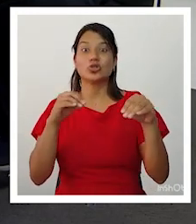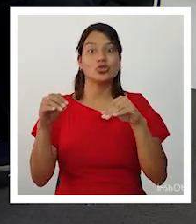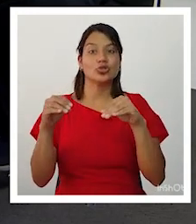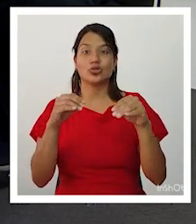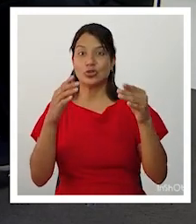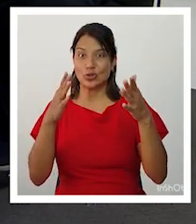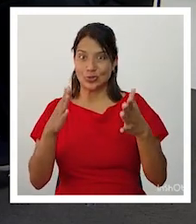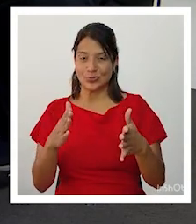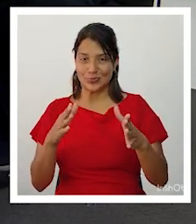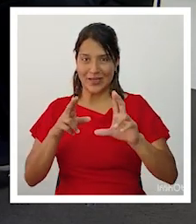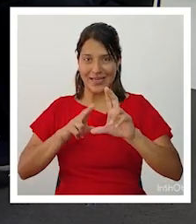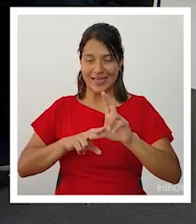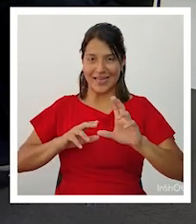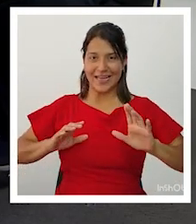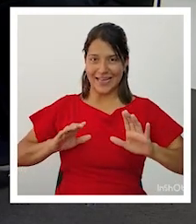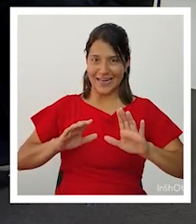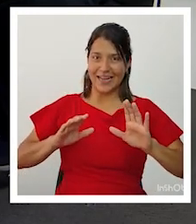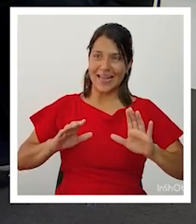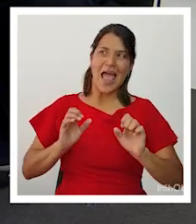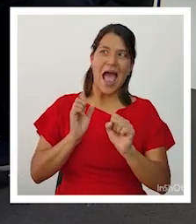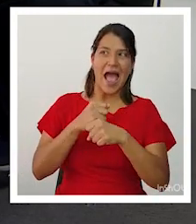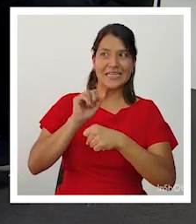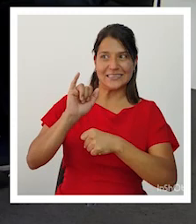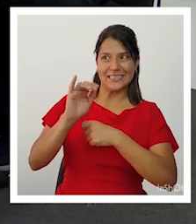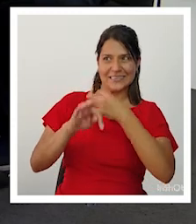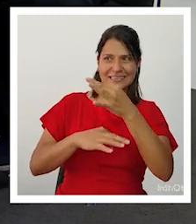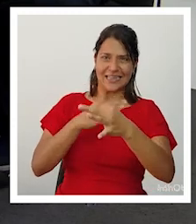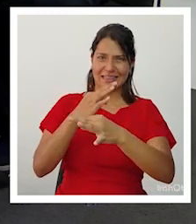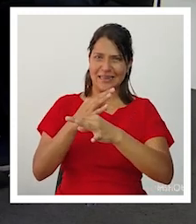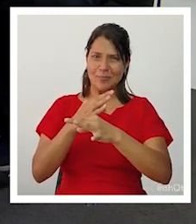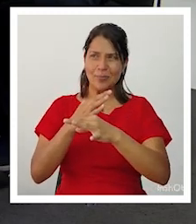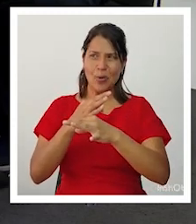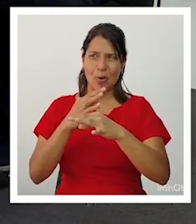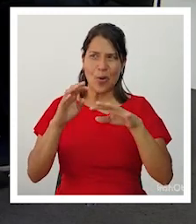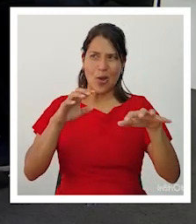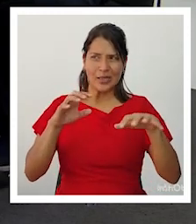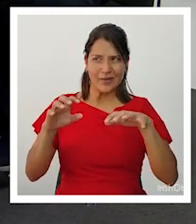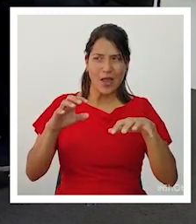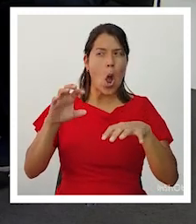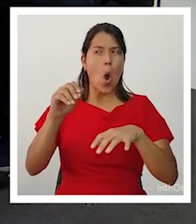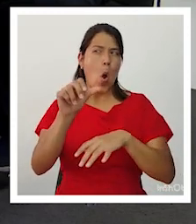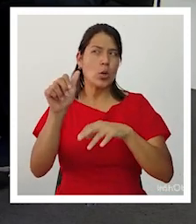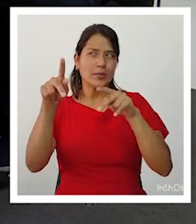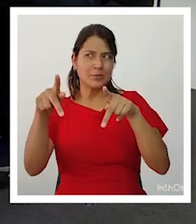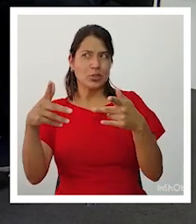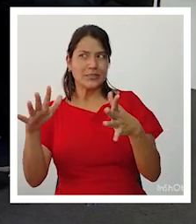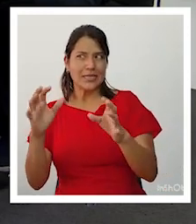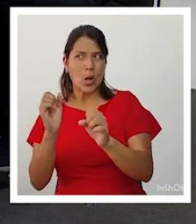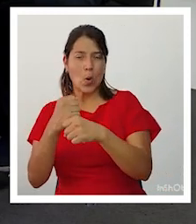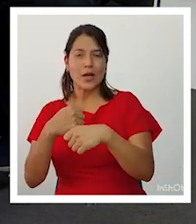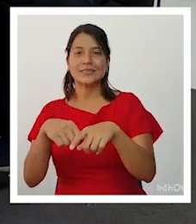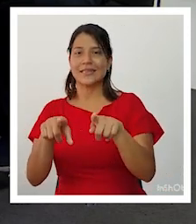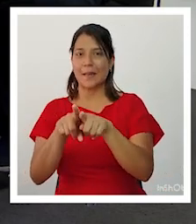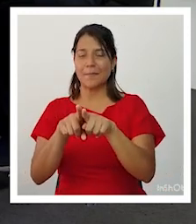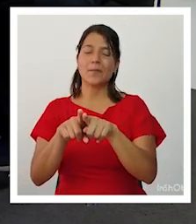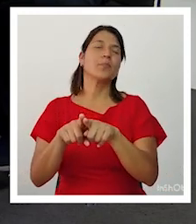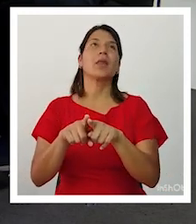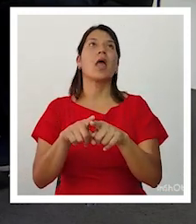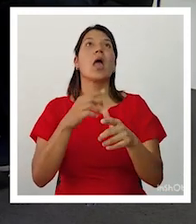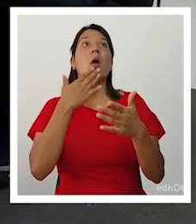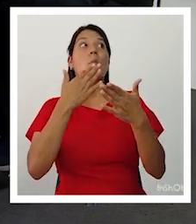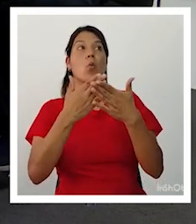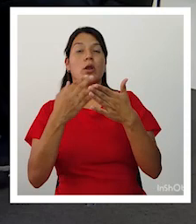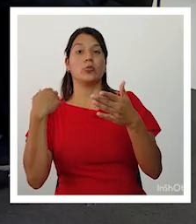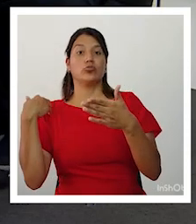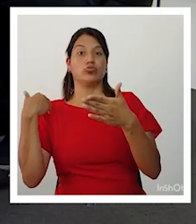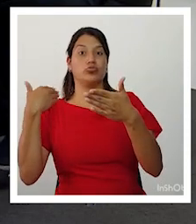hacen este tipo de espectáculos, o ya hay otras personas que están de pronto desarrollándolo? Bueno, en estos 5 años,